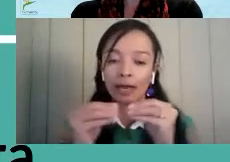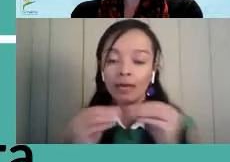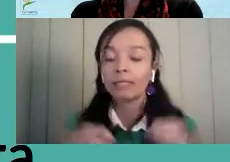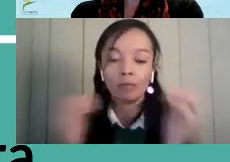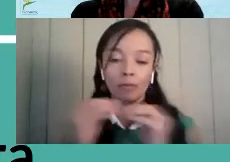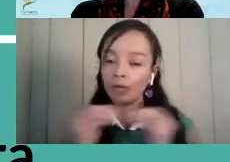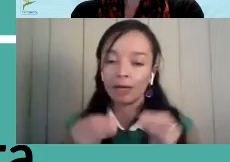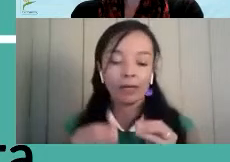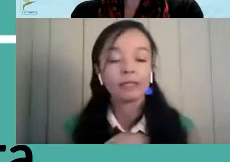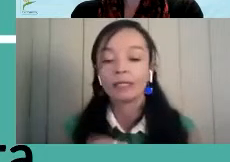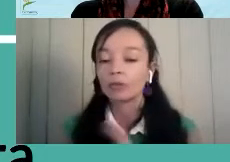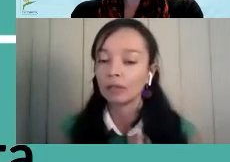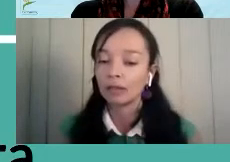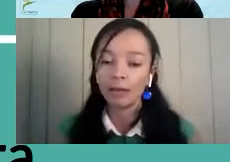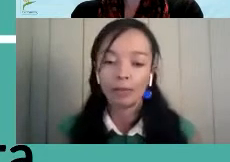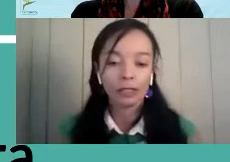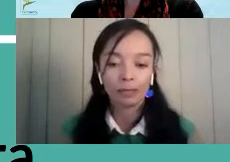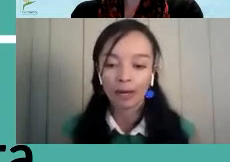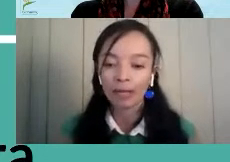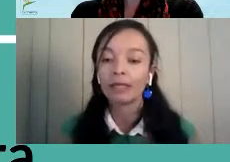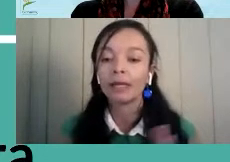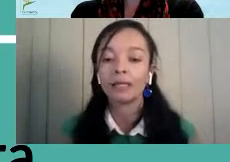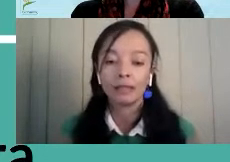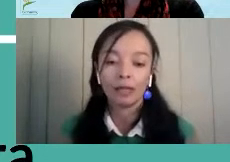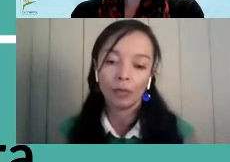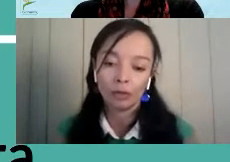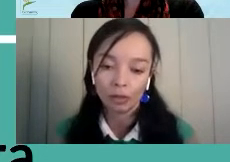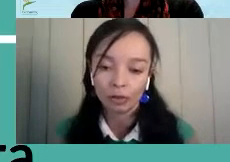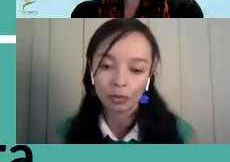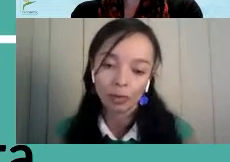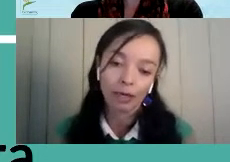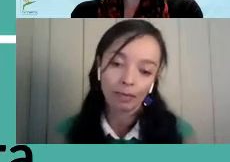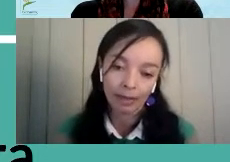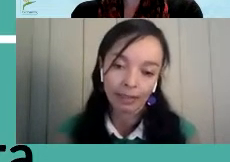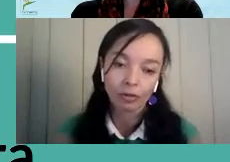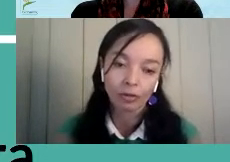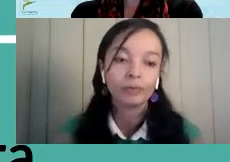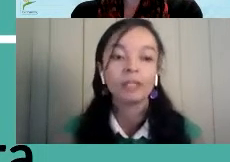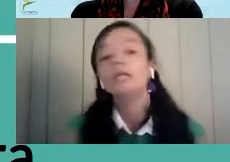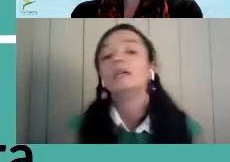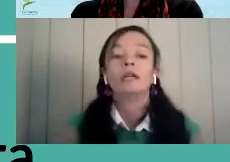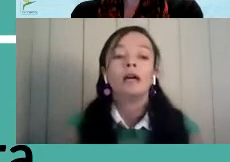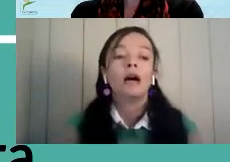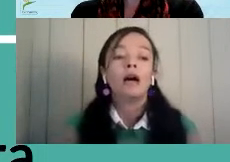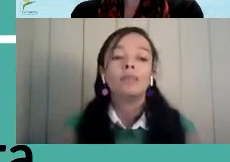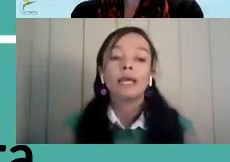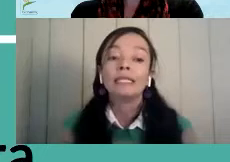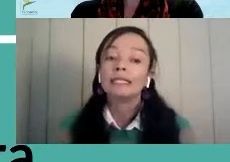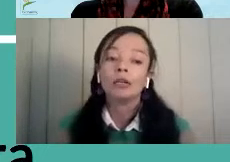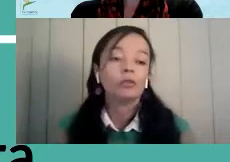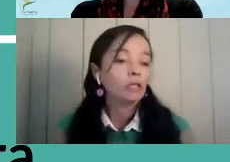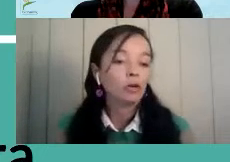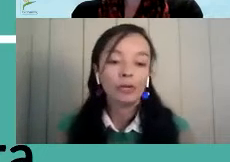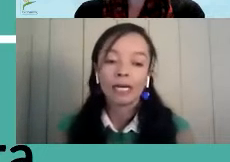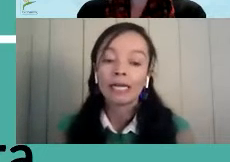diga más, el mismo diga más. Eso es de tiempo. Es de práctica. Dele tiempo a los niños para que aprendan eso. El